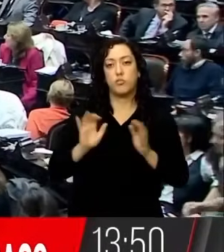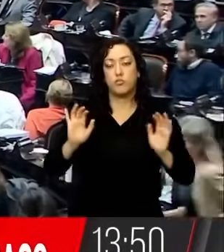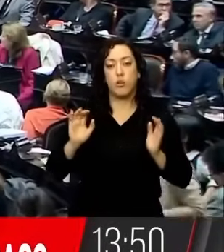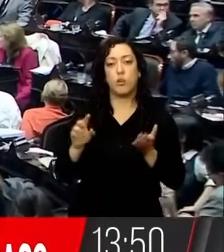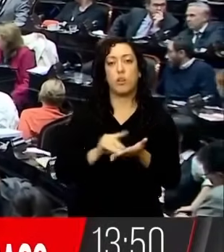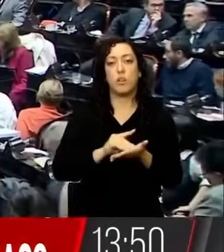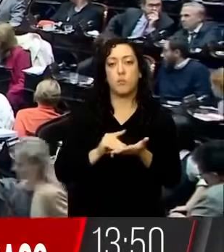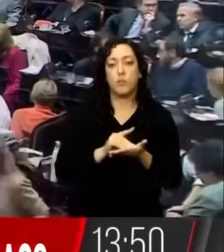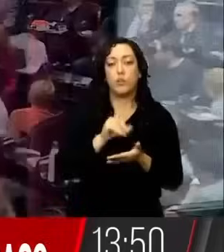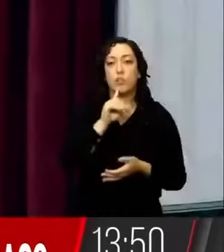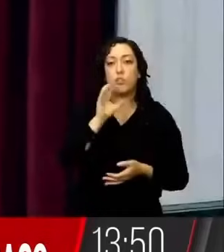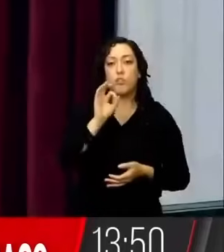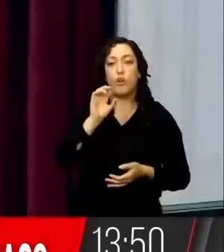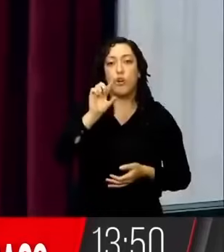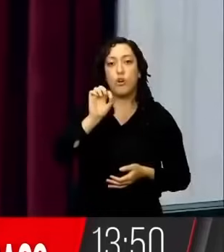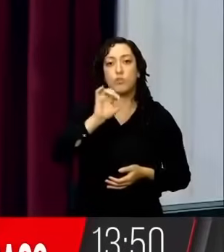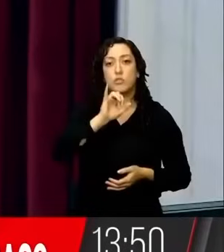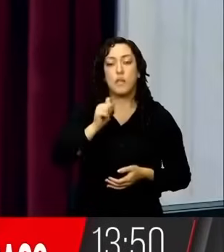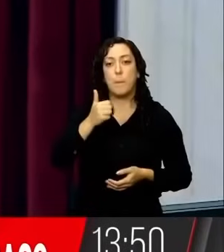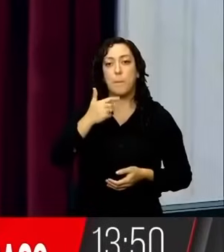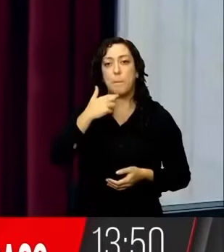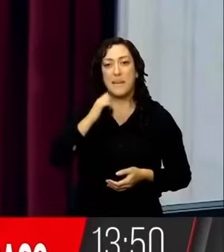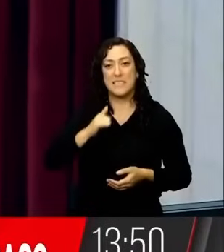Abstención. Diputada Tolosa Paz.